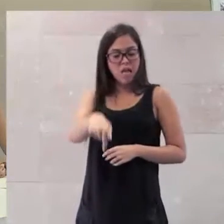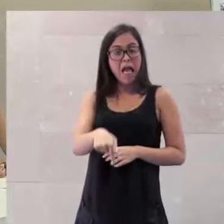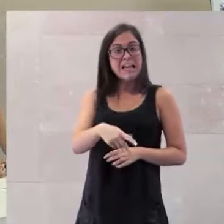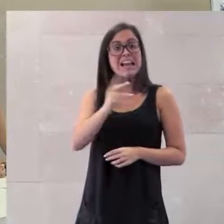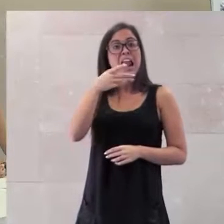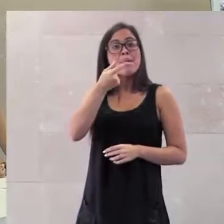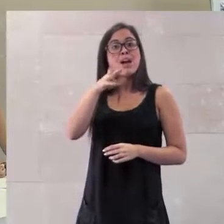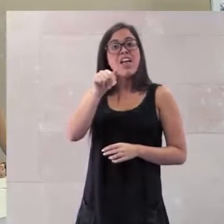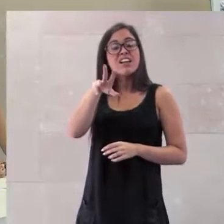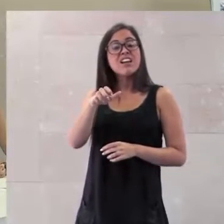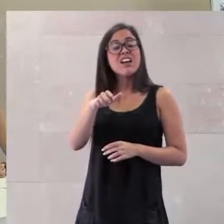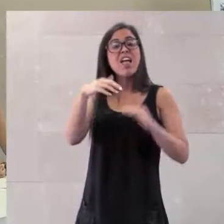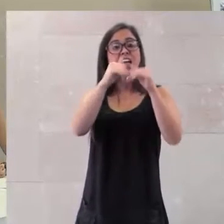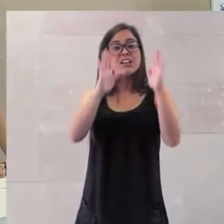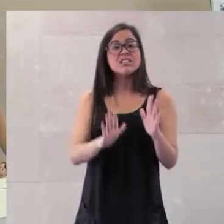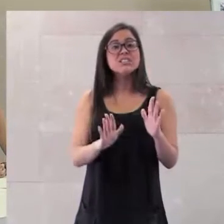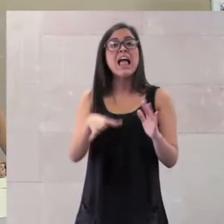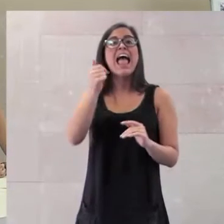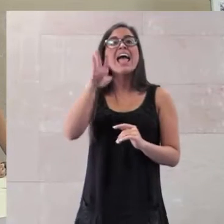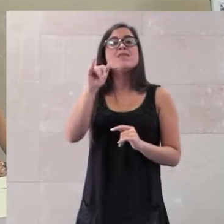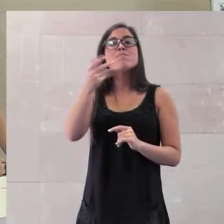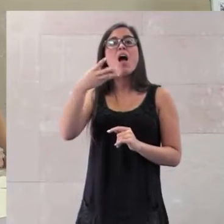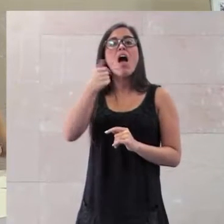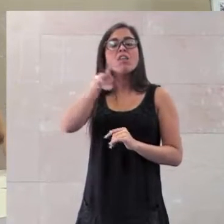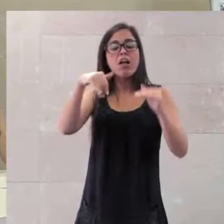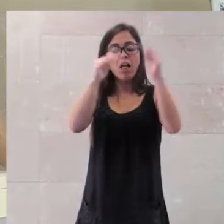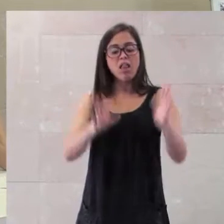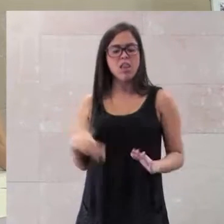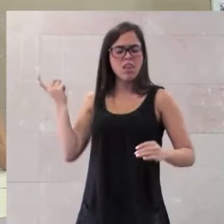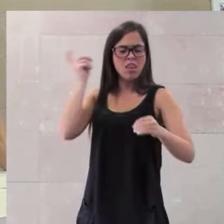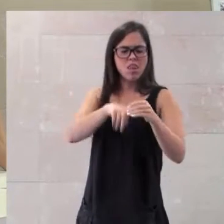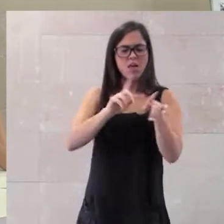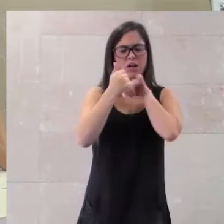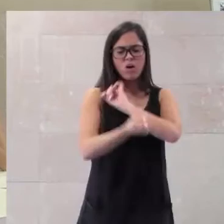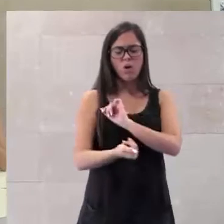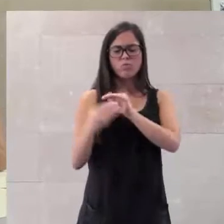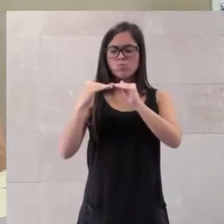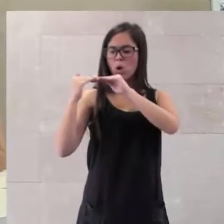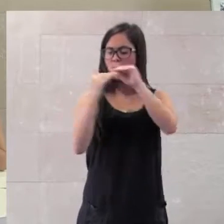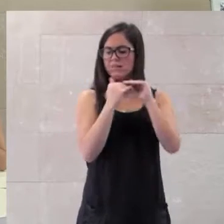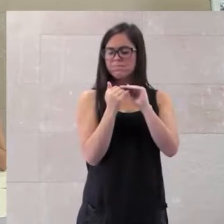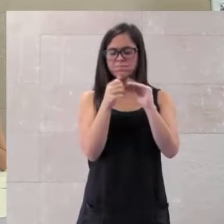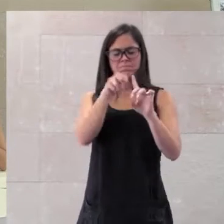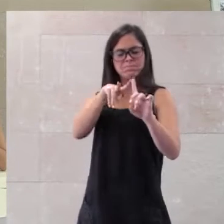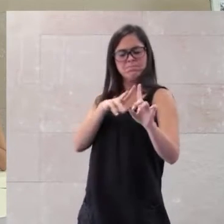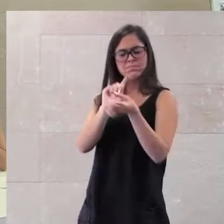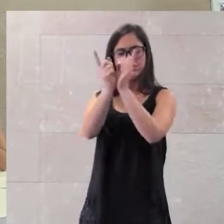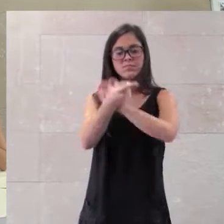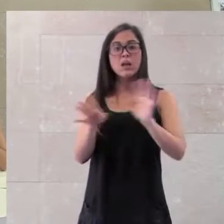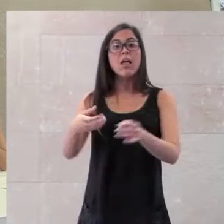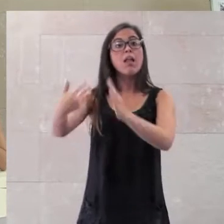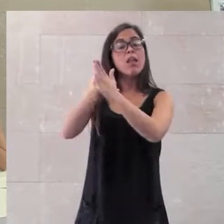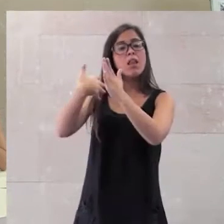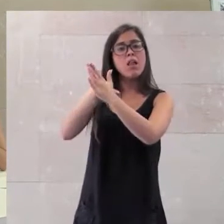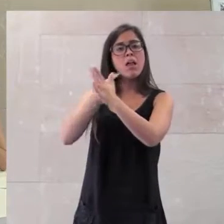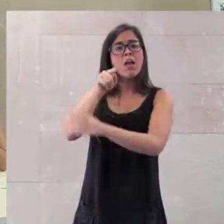Andrechea, que es la Casa de las Mujeres de Eibar, me cambió la idea con respecto a la igualdad. Porque allá ella me había contado que había